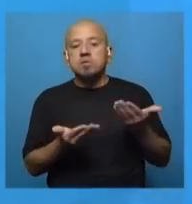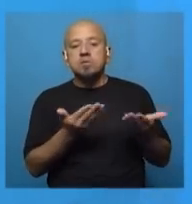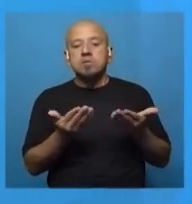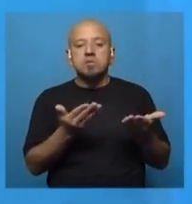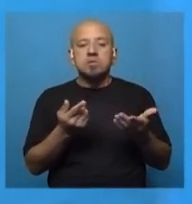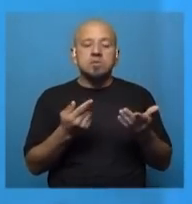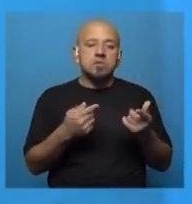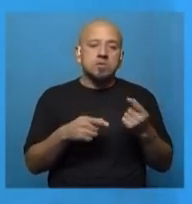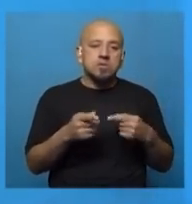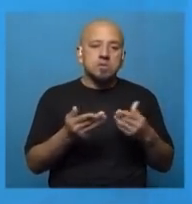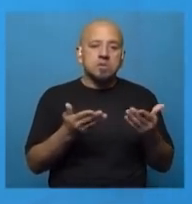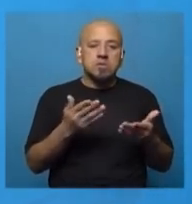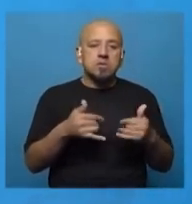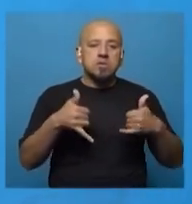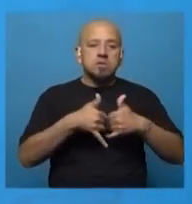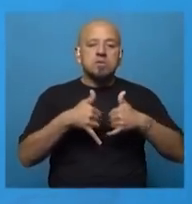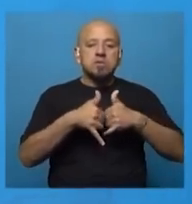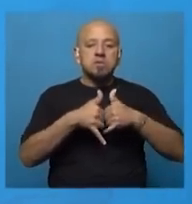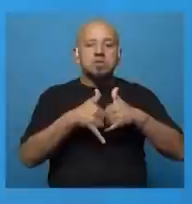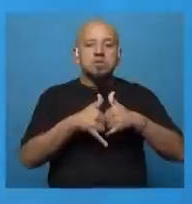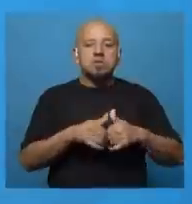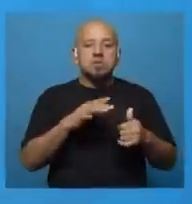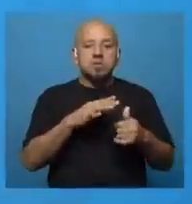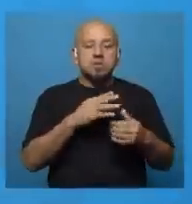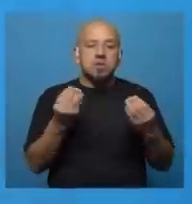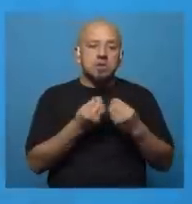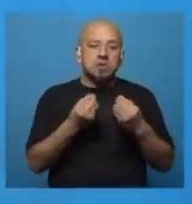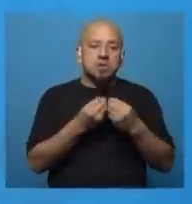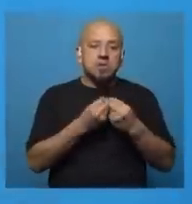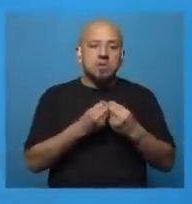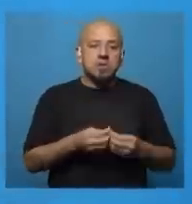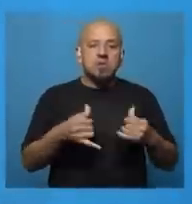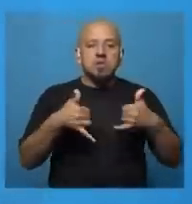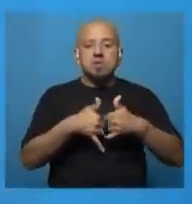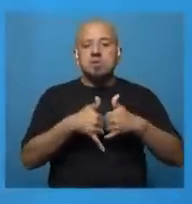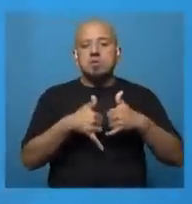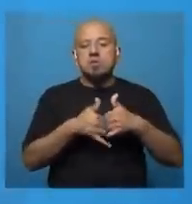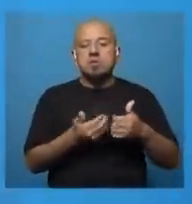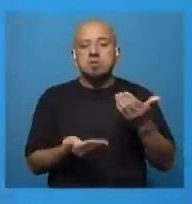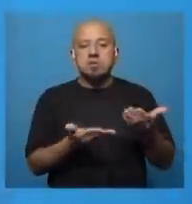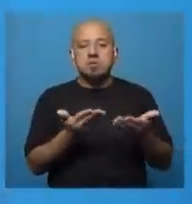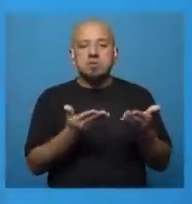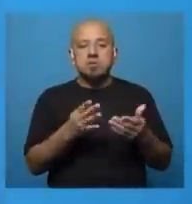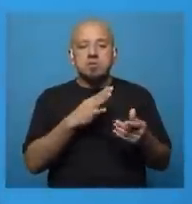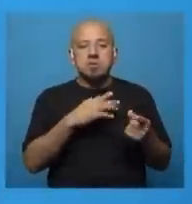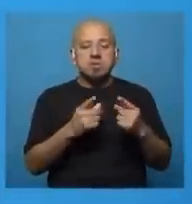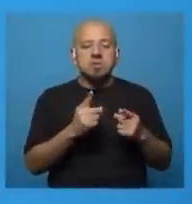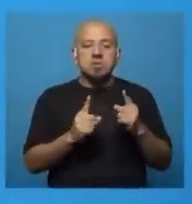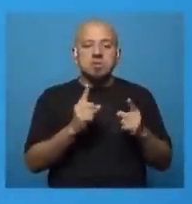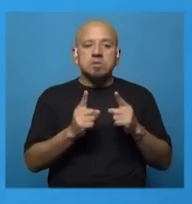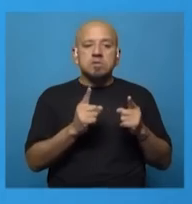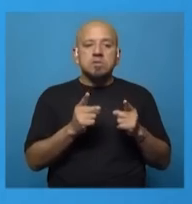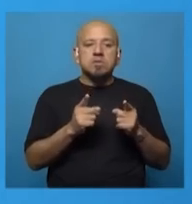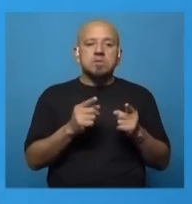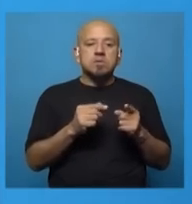proporción de los chats pero quedan muchos chat todavía por por leer y evaluar ha habido algunas comparecencias